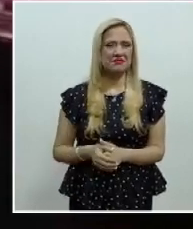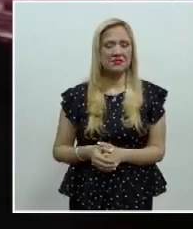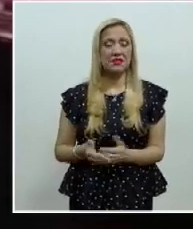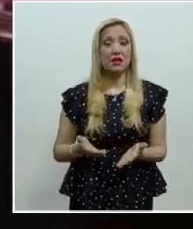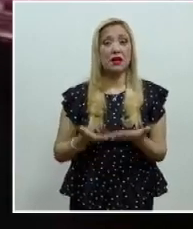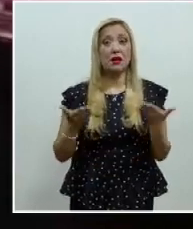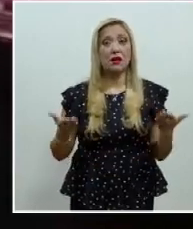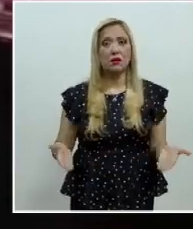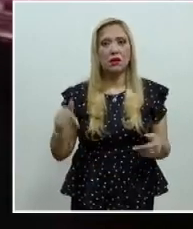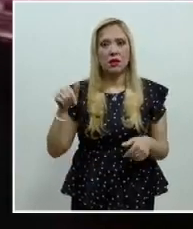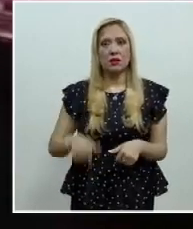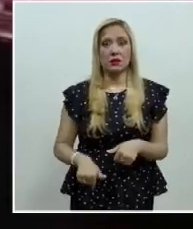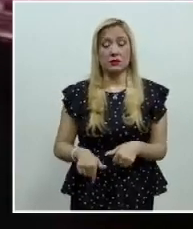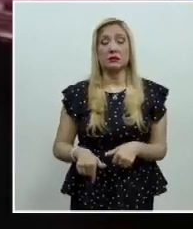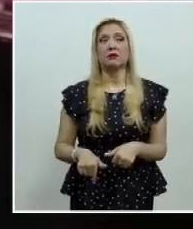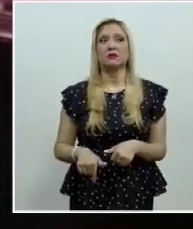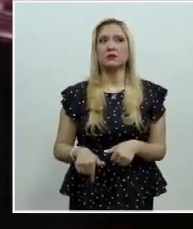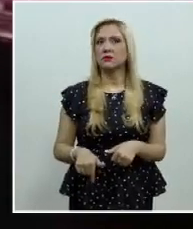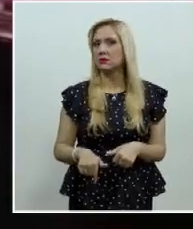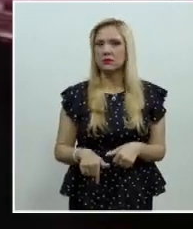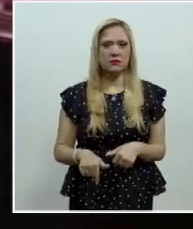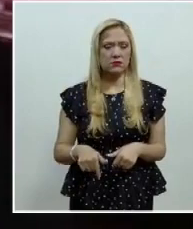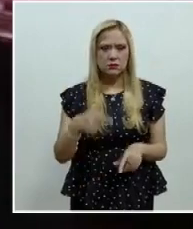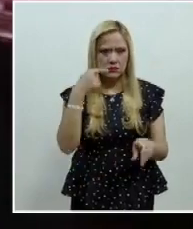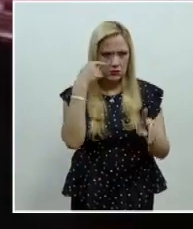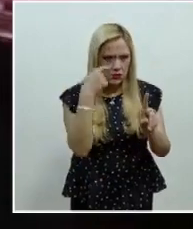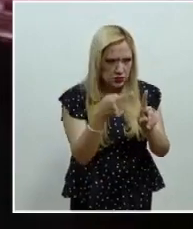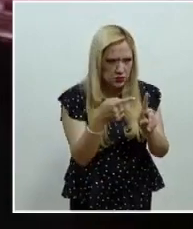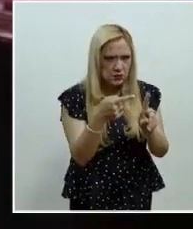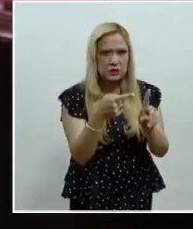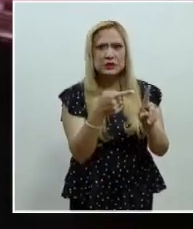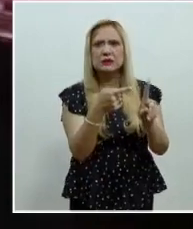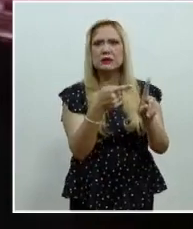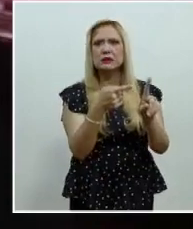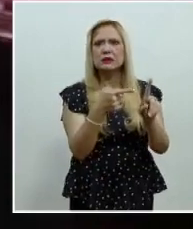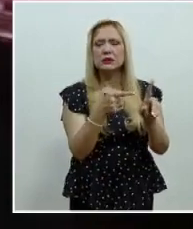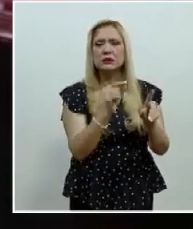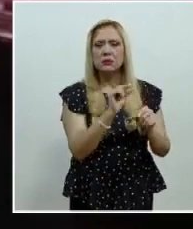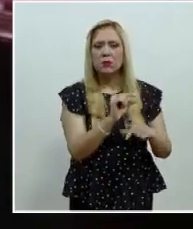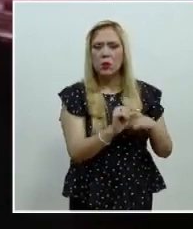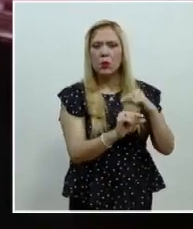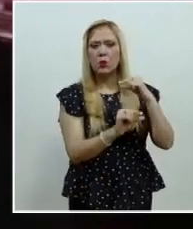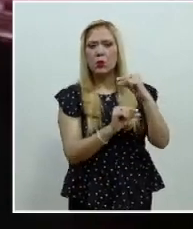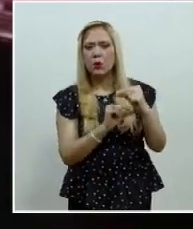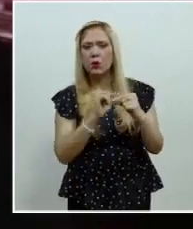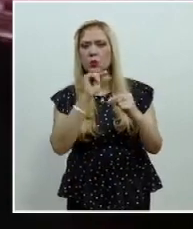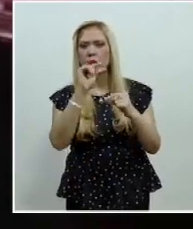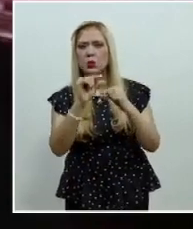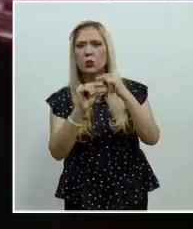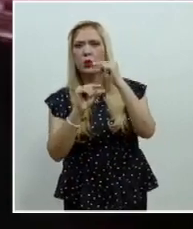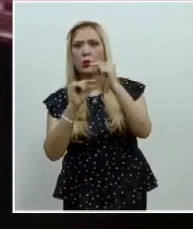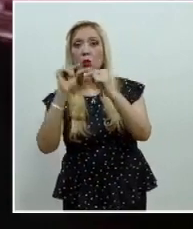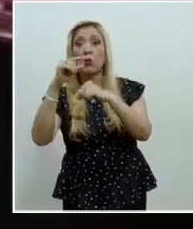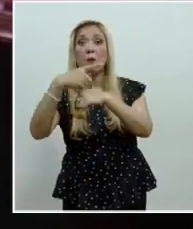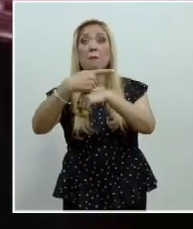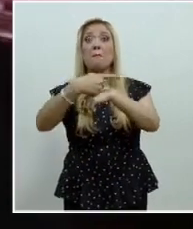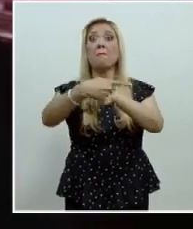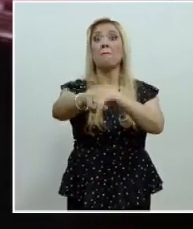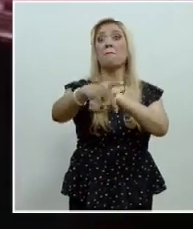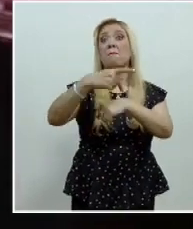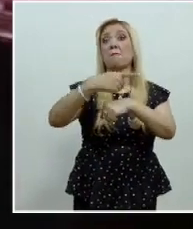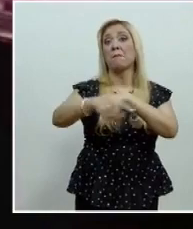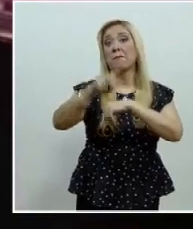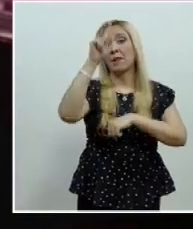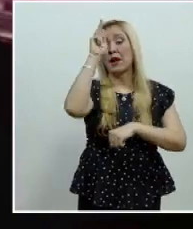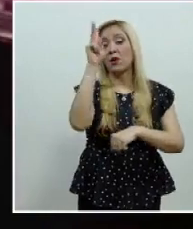que tenemos en la institución es identificar los niveles de riesgo que están corriendo las mujeres